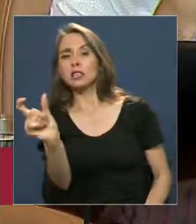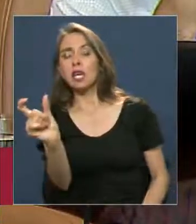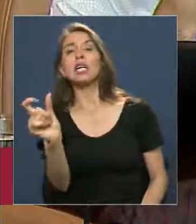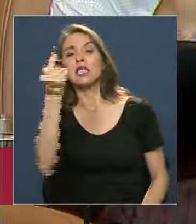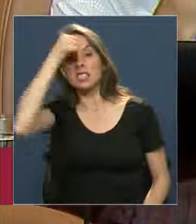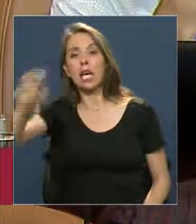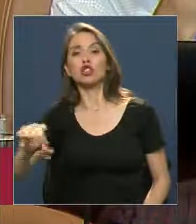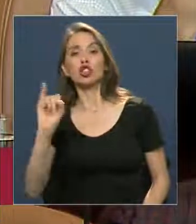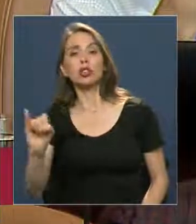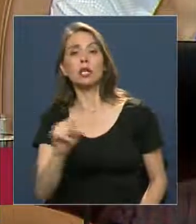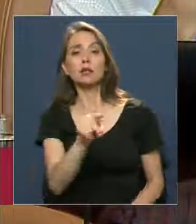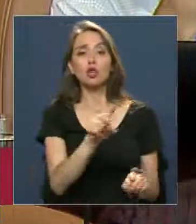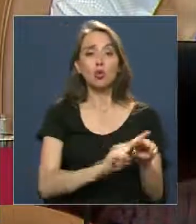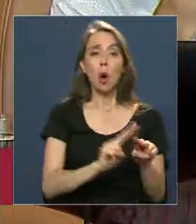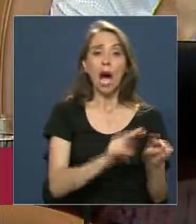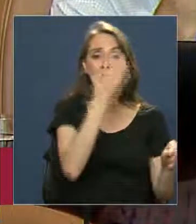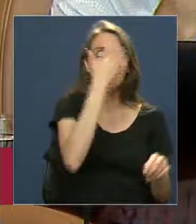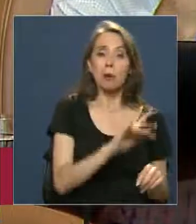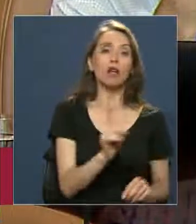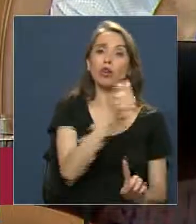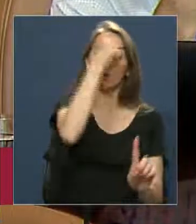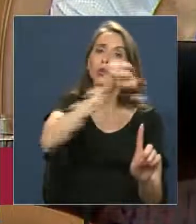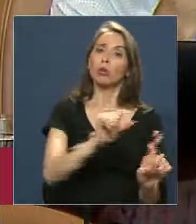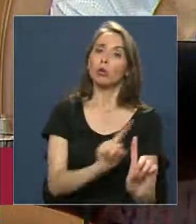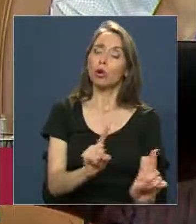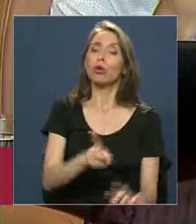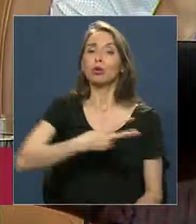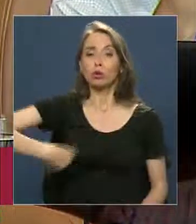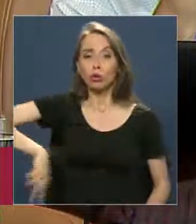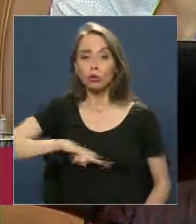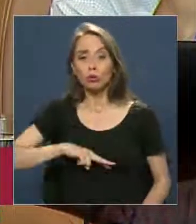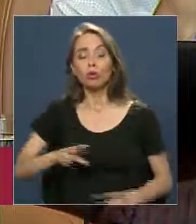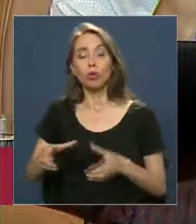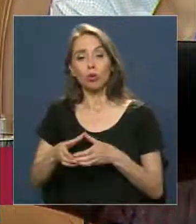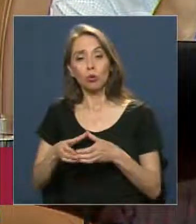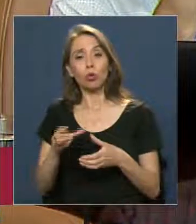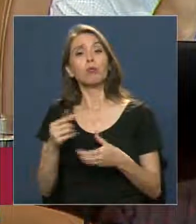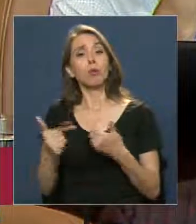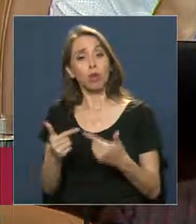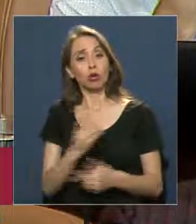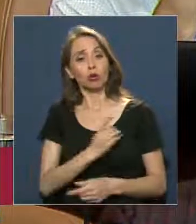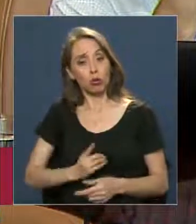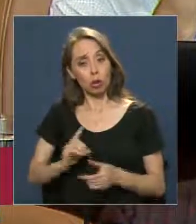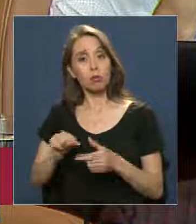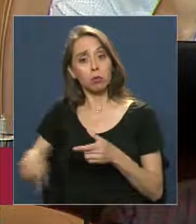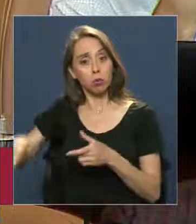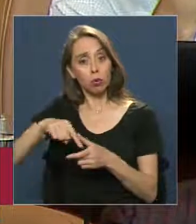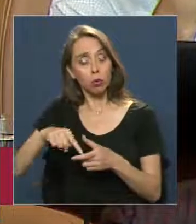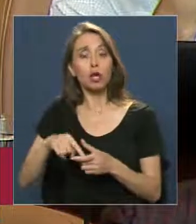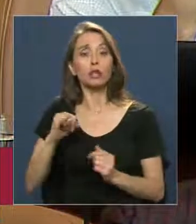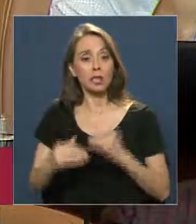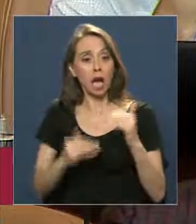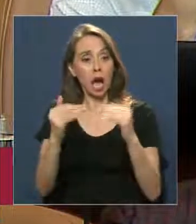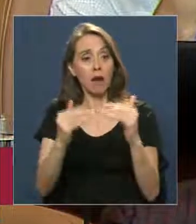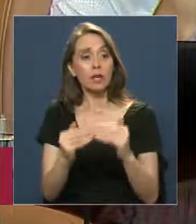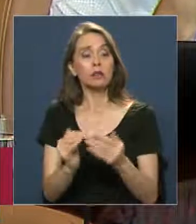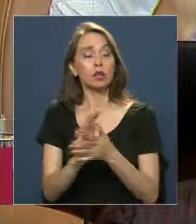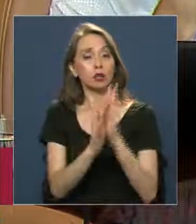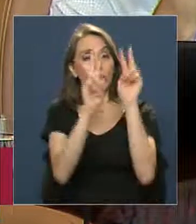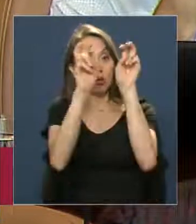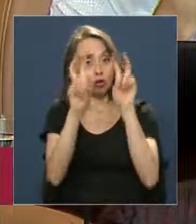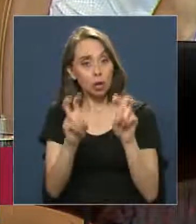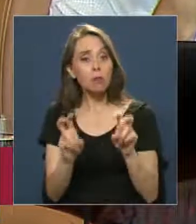tema en el cual está toda la voluntad. Nosotros como bancada tenemos toda la voluntad de avanzar. No le sacamos el quite a ningún tema